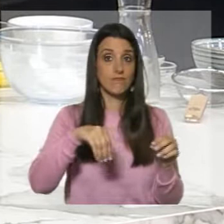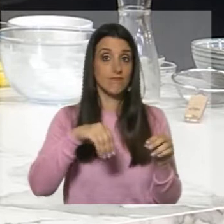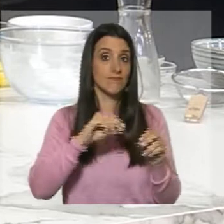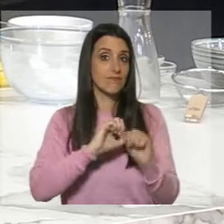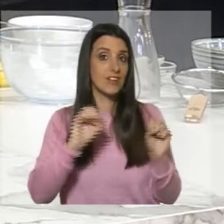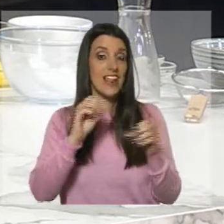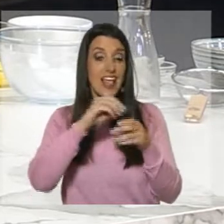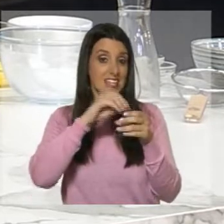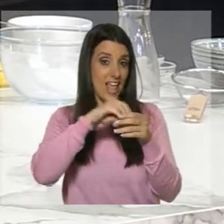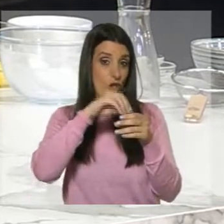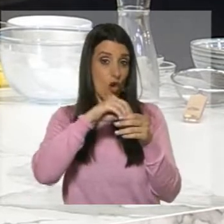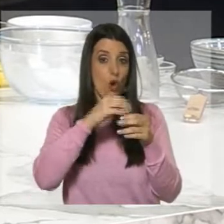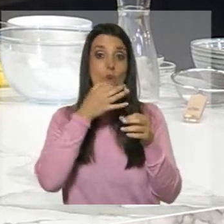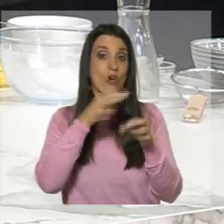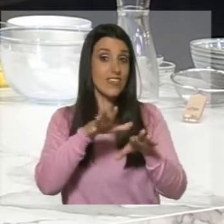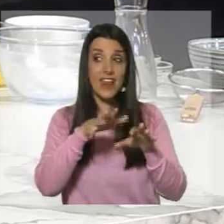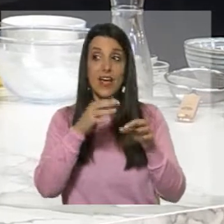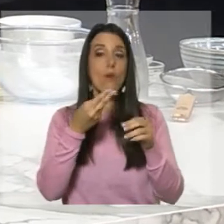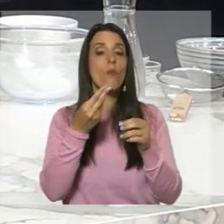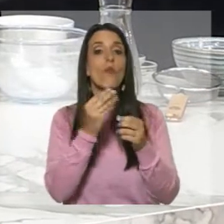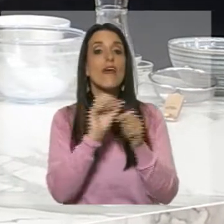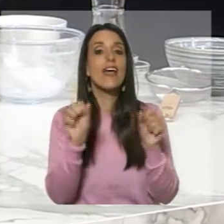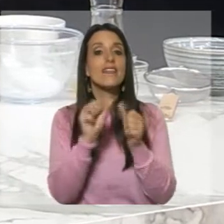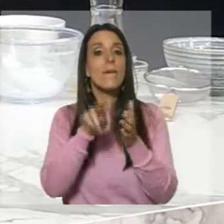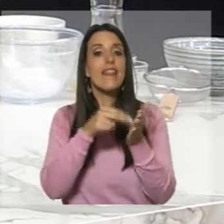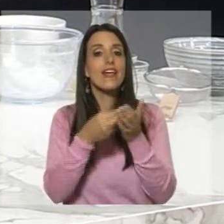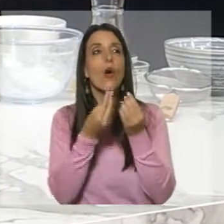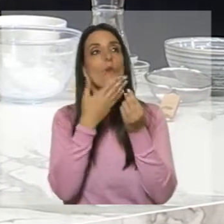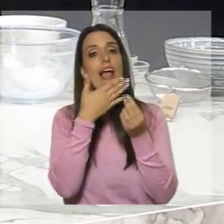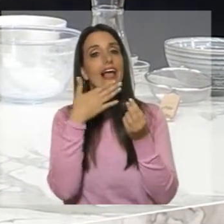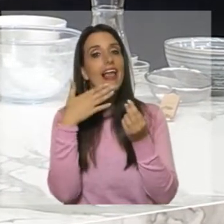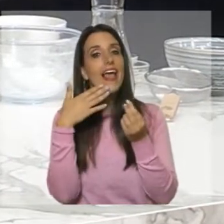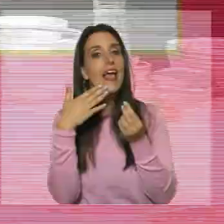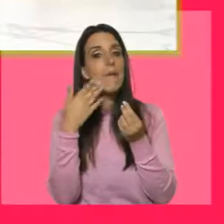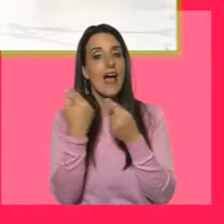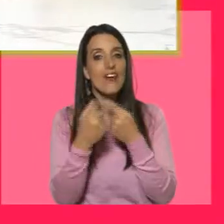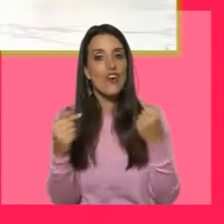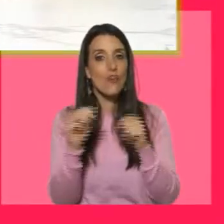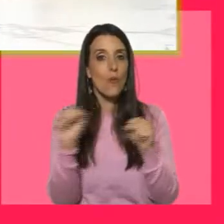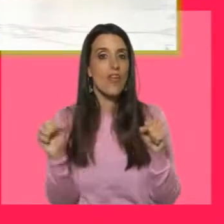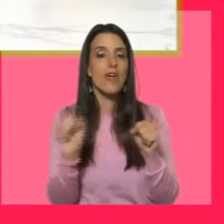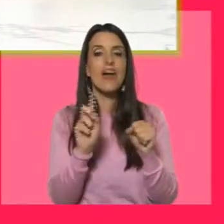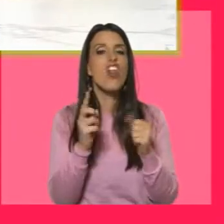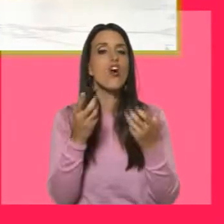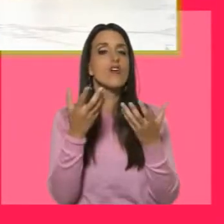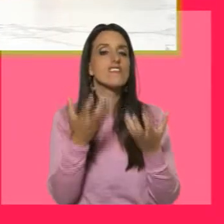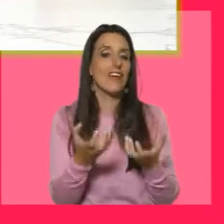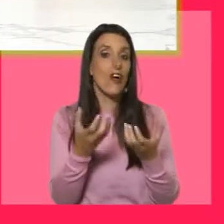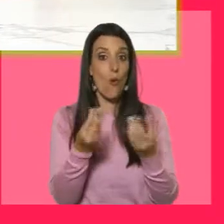vas a ver el relleno que le vamos a hacer, que hacemos como una cremita con manteca para que todo esto, cosas que te permitan que no se te seque tanto, ¿viste?